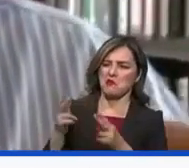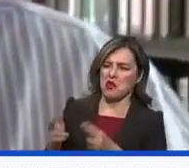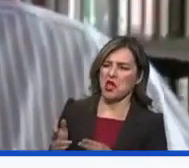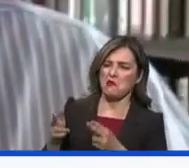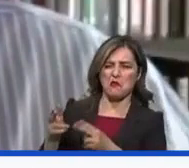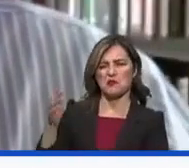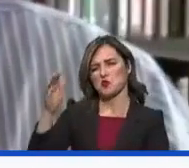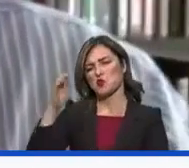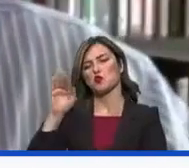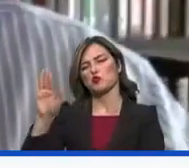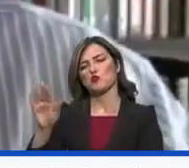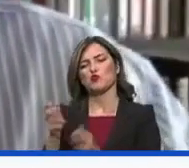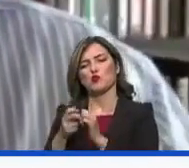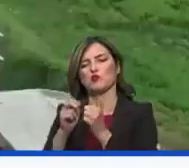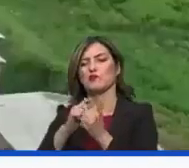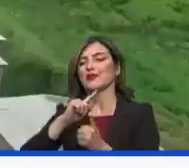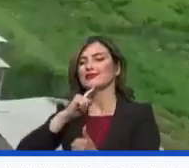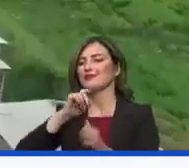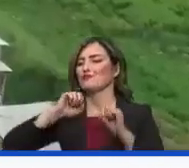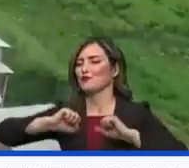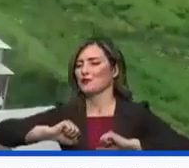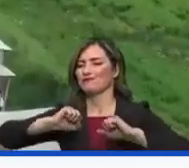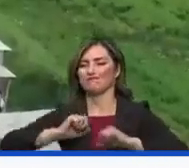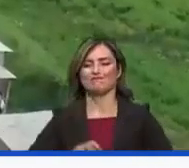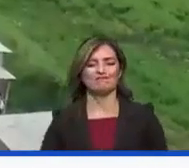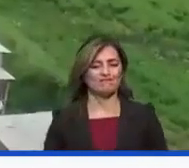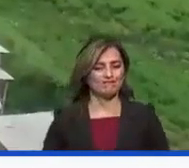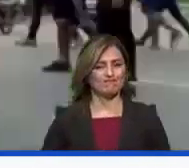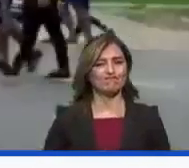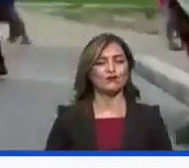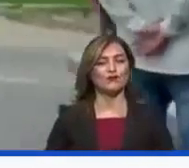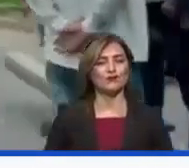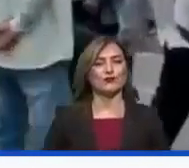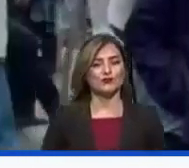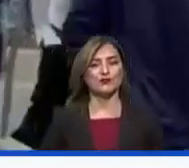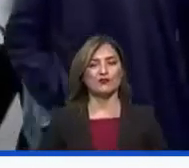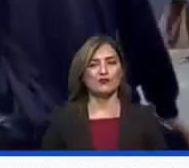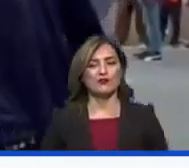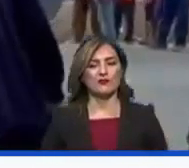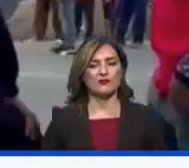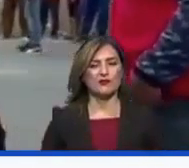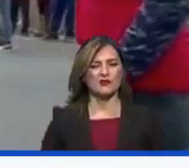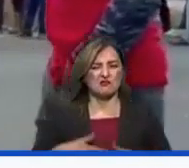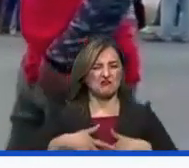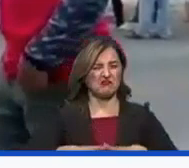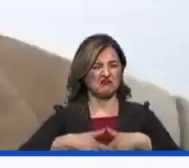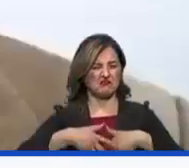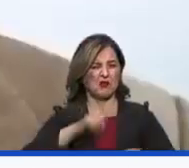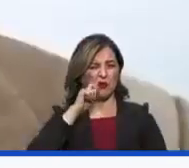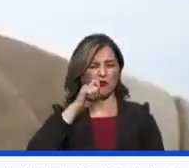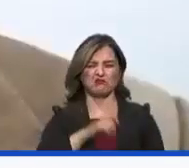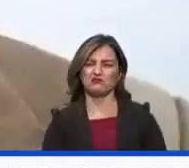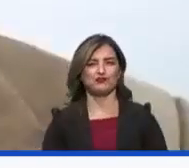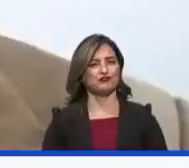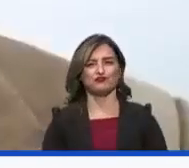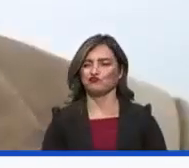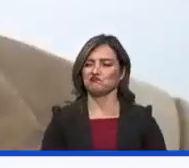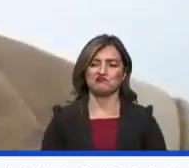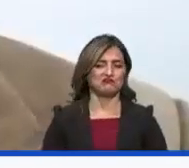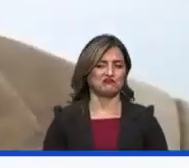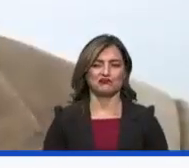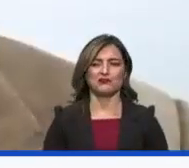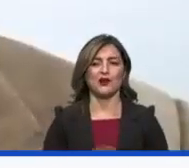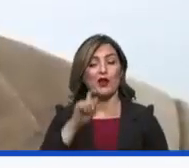y eso puede llevarle a problemas serios. Ninguno de los dos ven cercanas movilizaciones determinantes. Si fuera determinante,